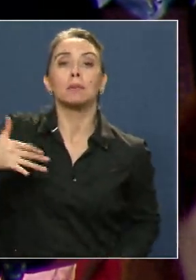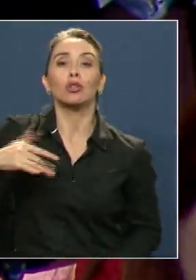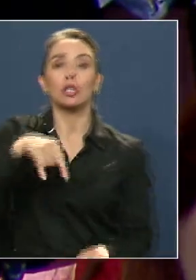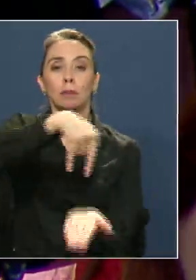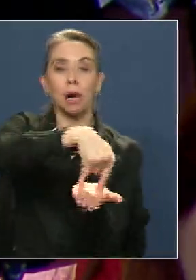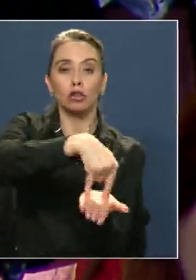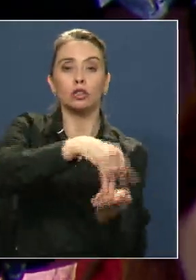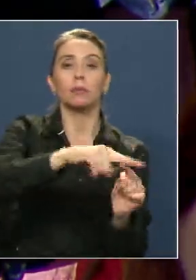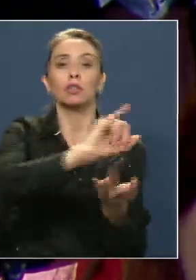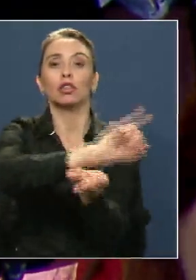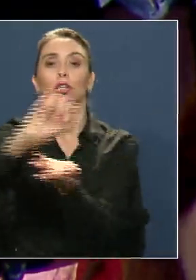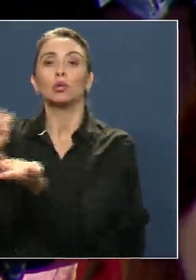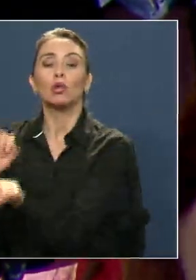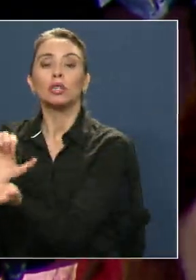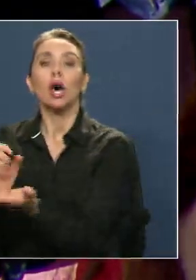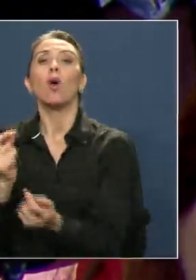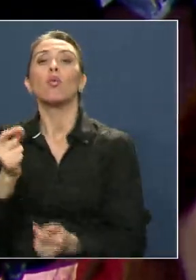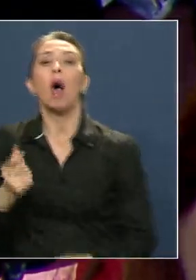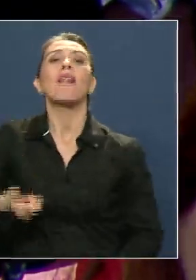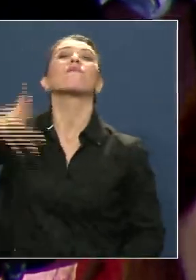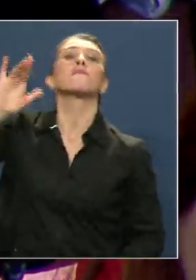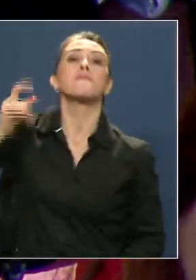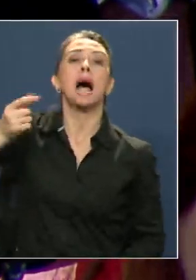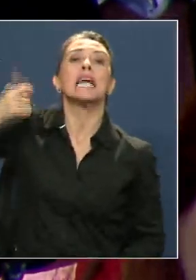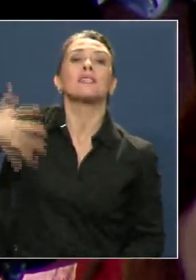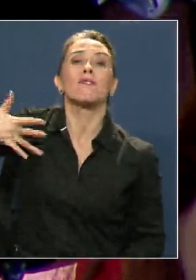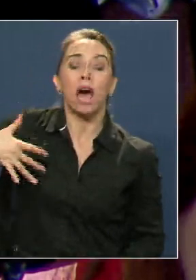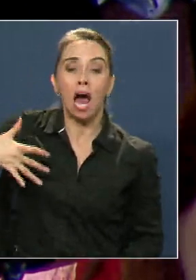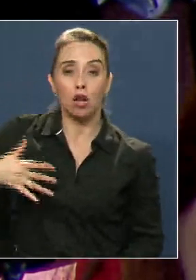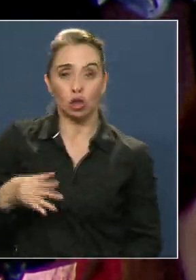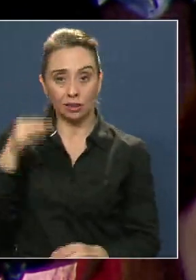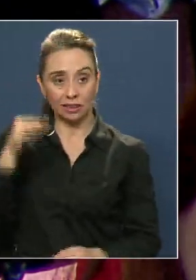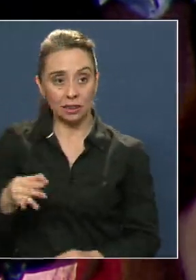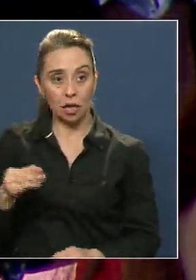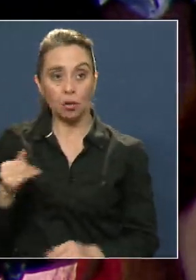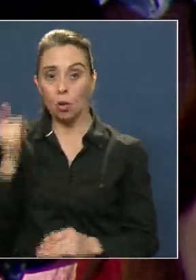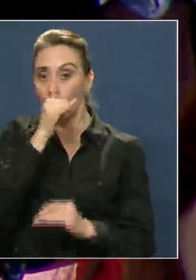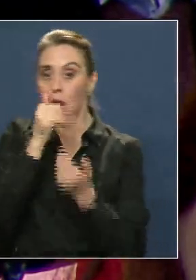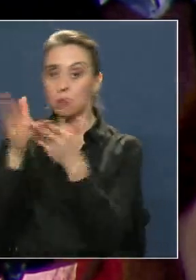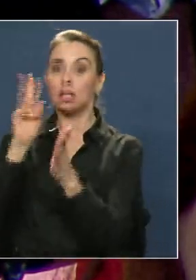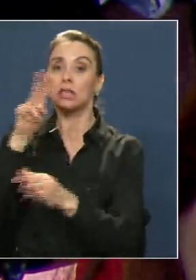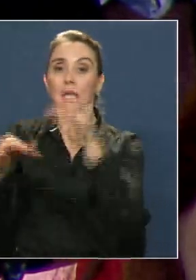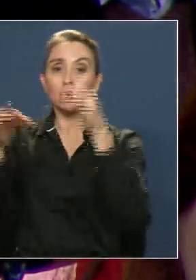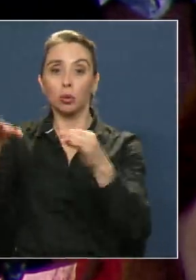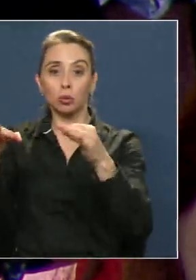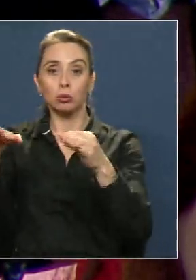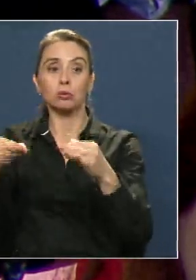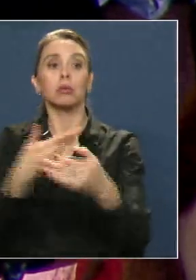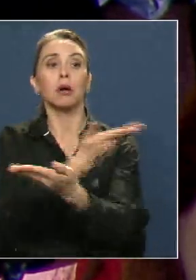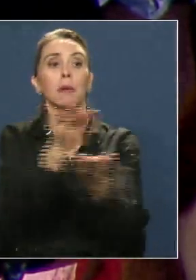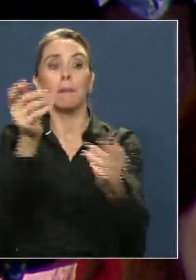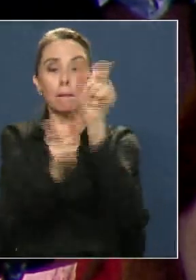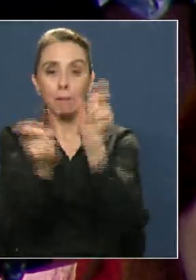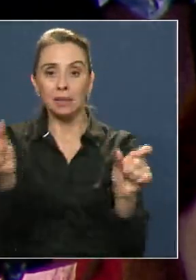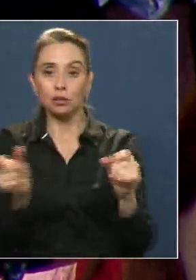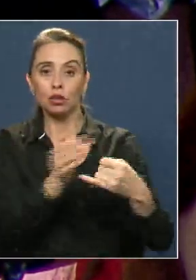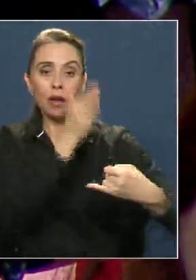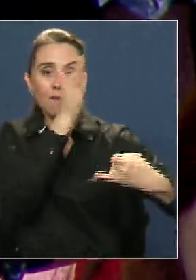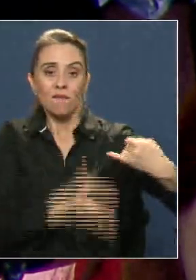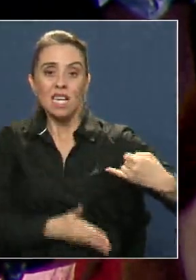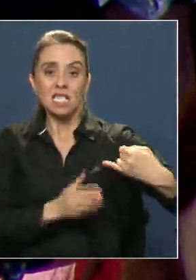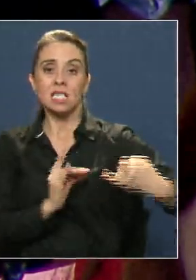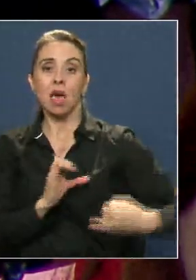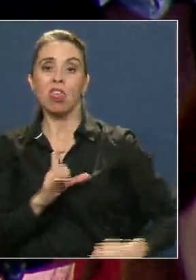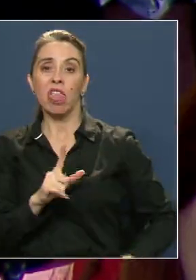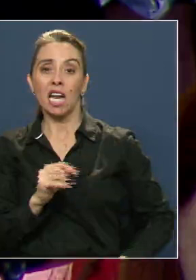Estado. Si asegurar una impunidad que es la que efectivamente le otorga a todas las personas después de que prescribe un delito,